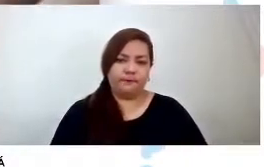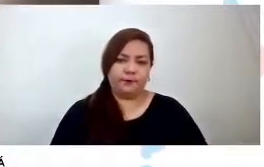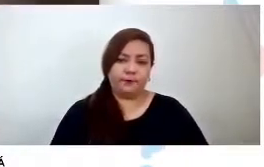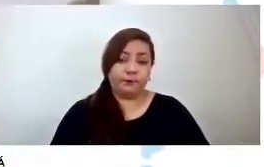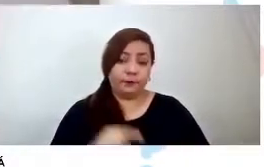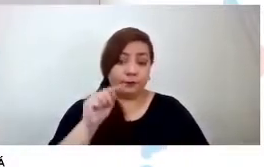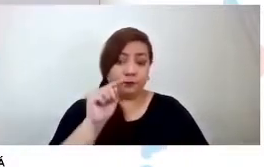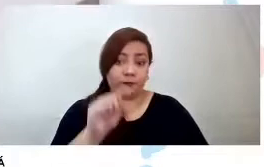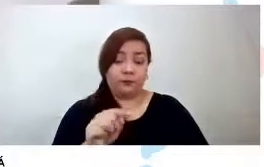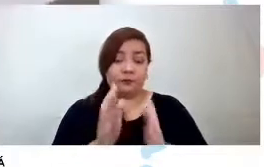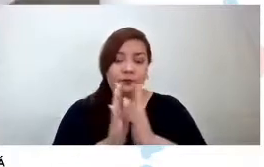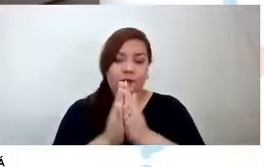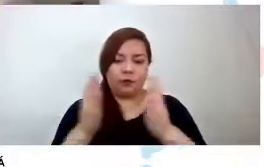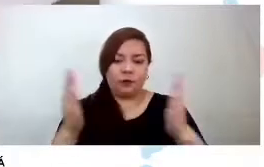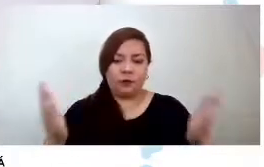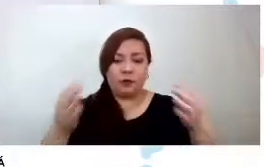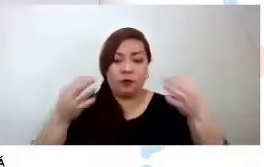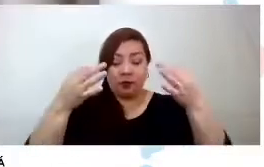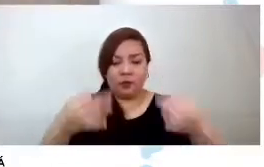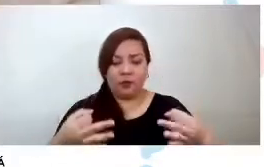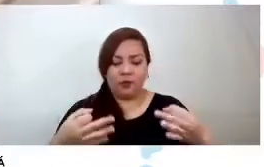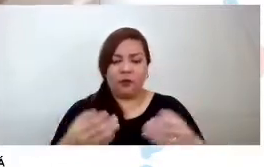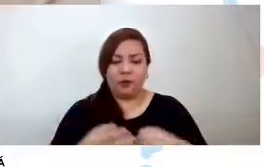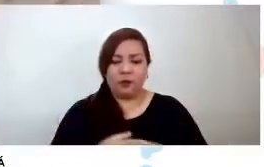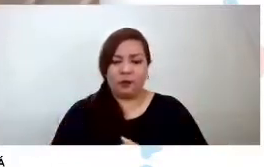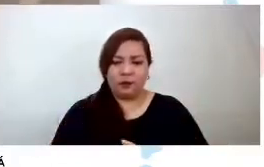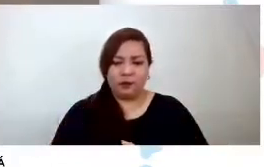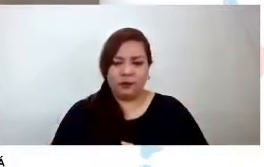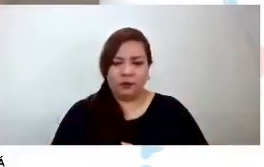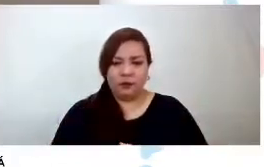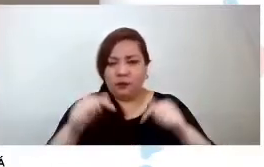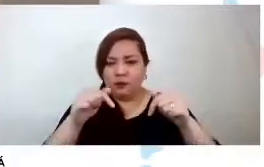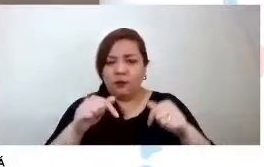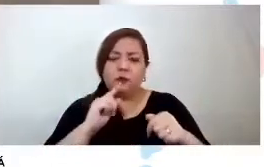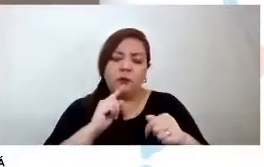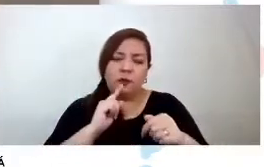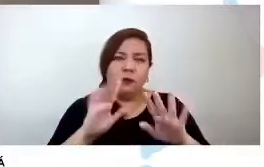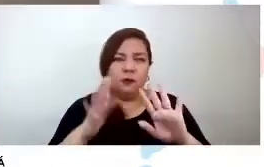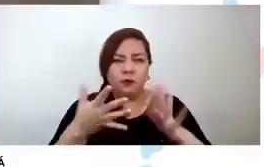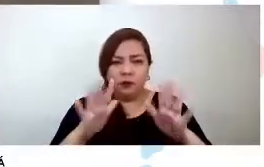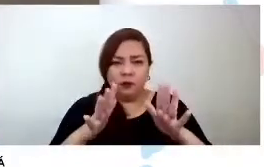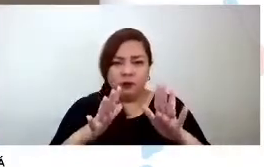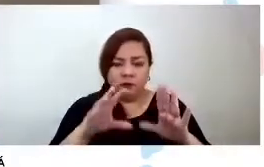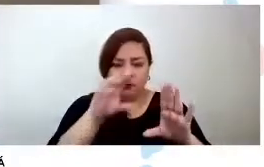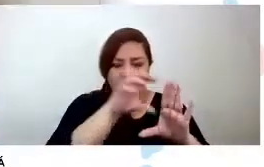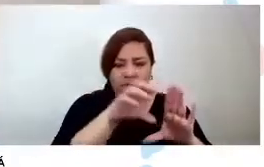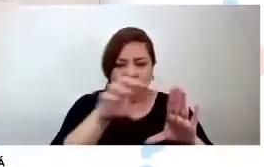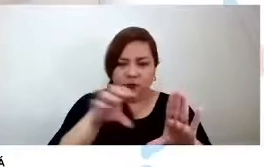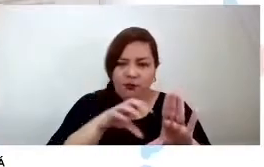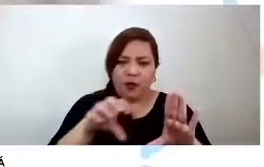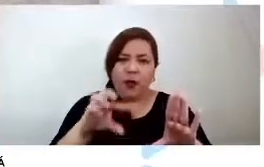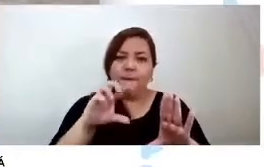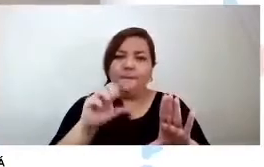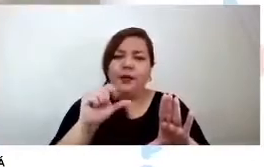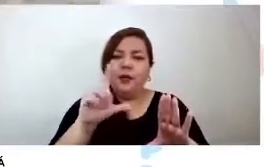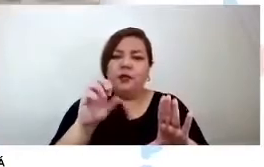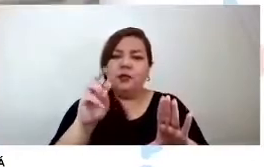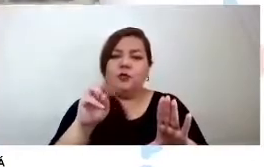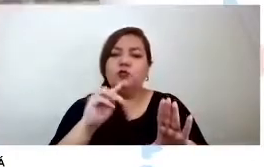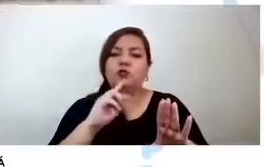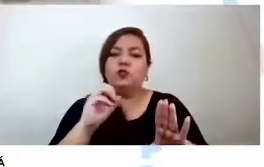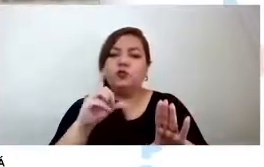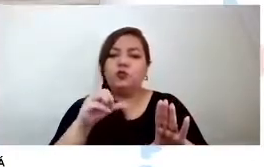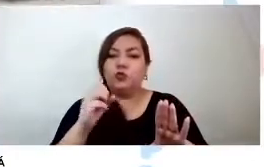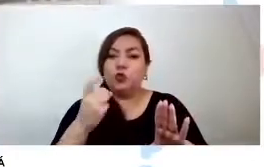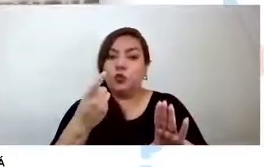el catálogo en físico que contiene al menos la colección paleontológica, la de la década